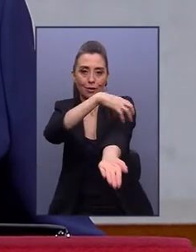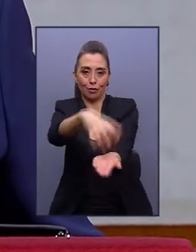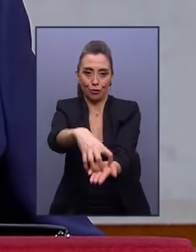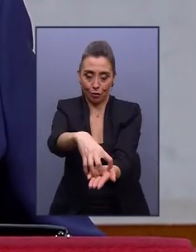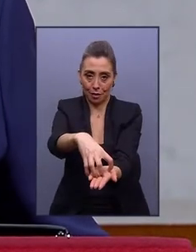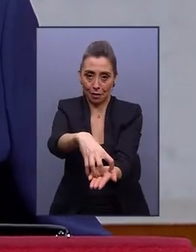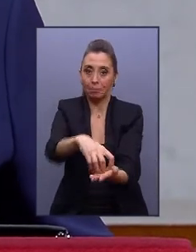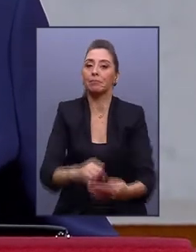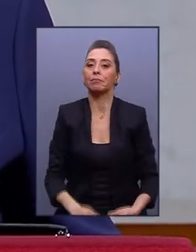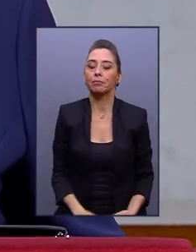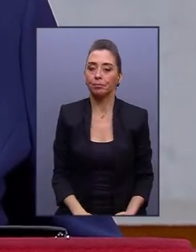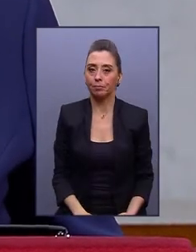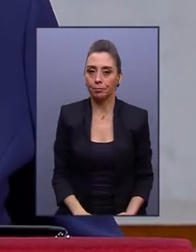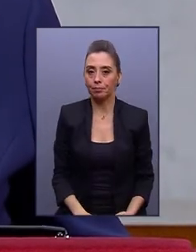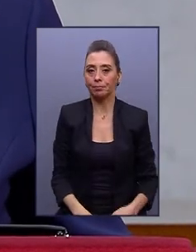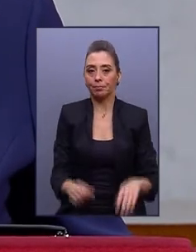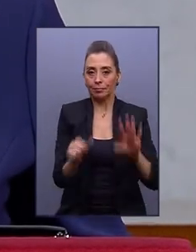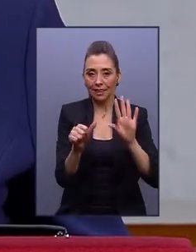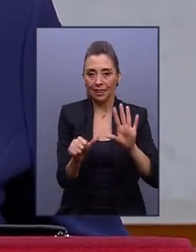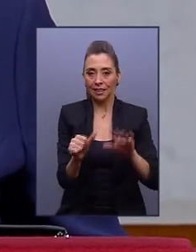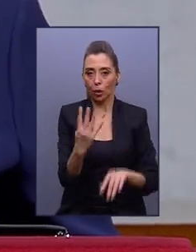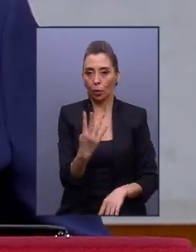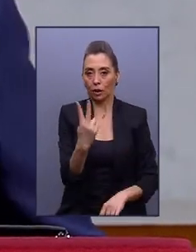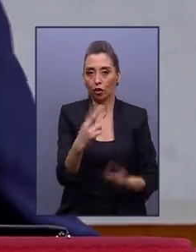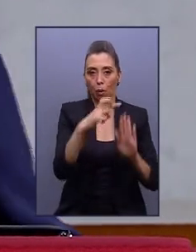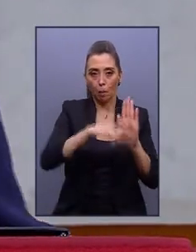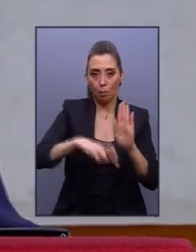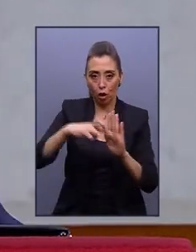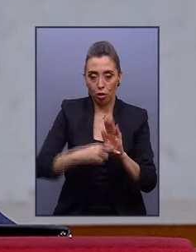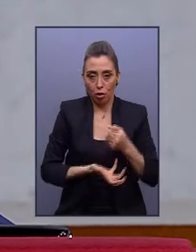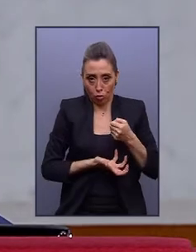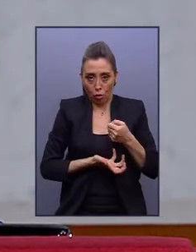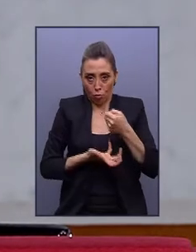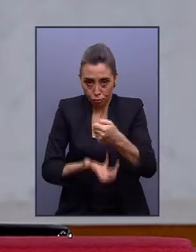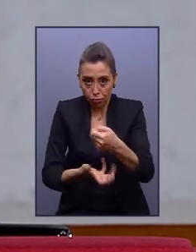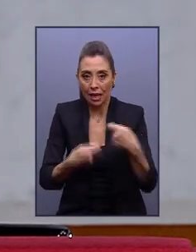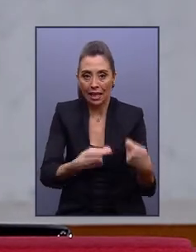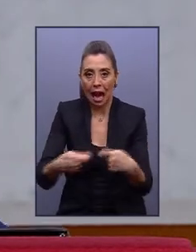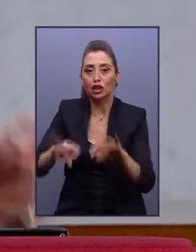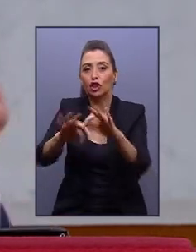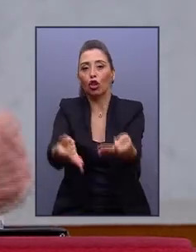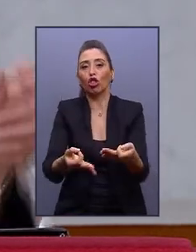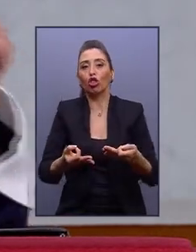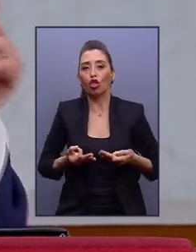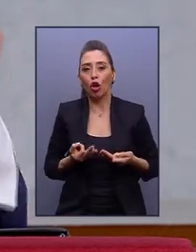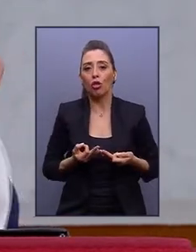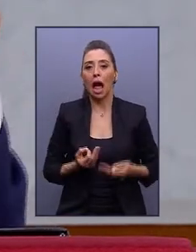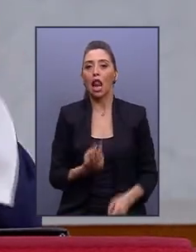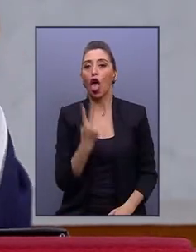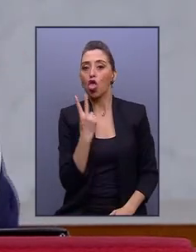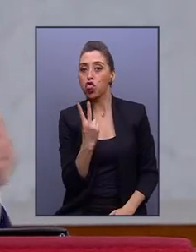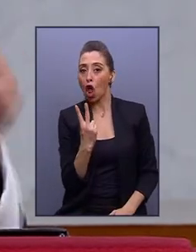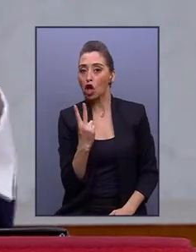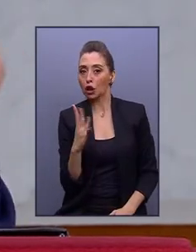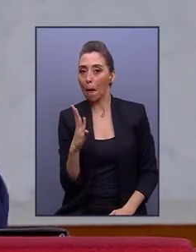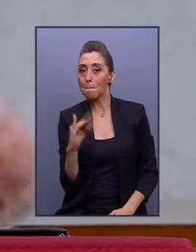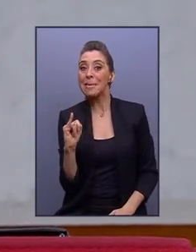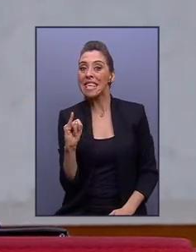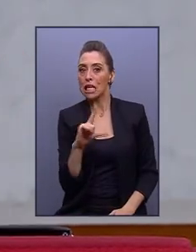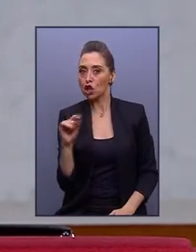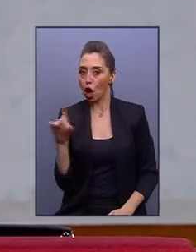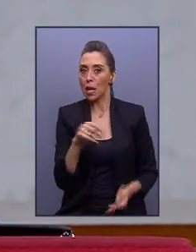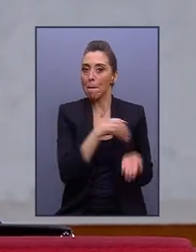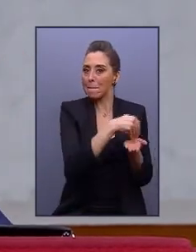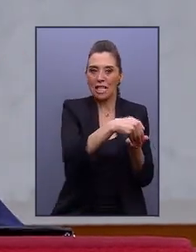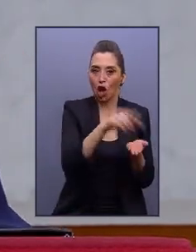Nada menos que 642 proyectos de inversión por un total de 2 billones, no millones,